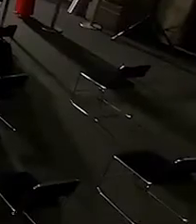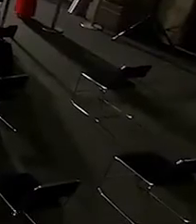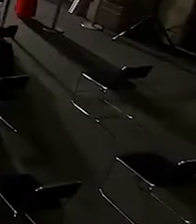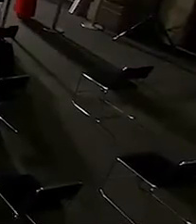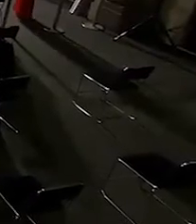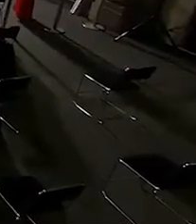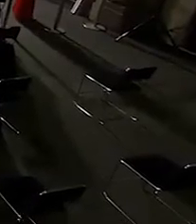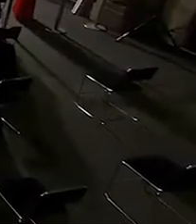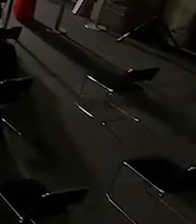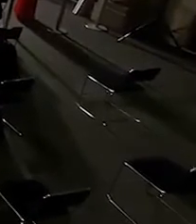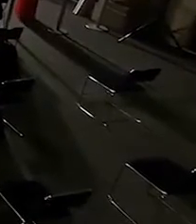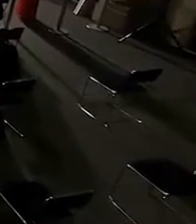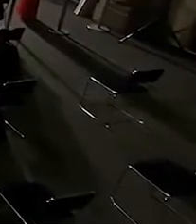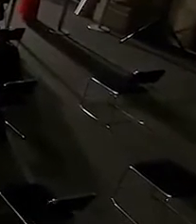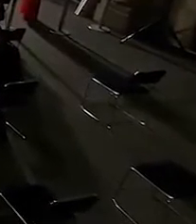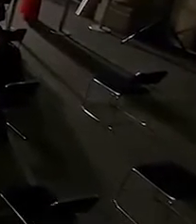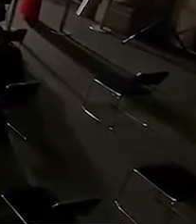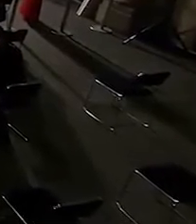hoy